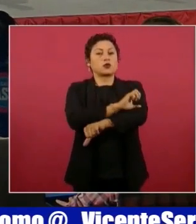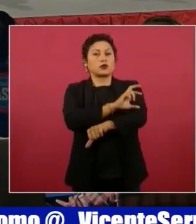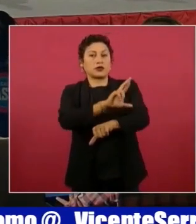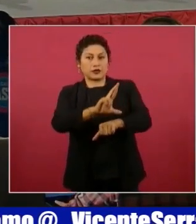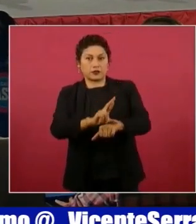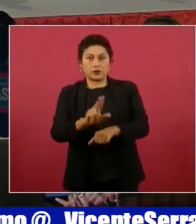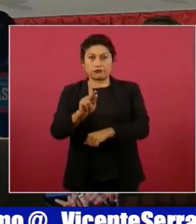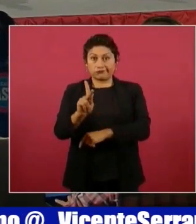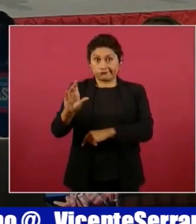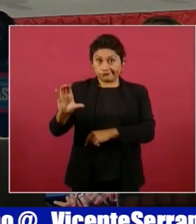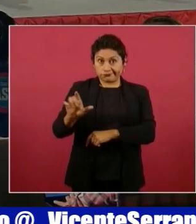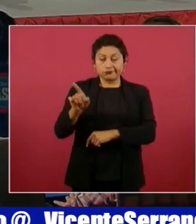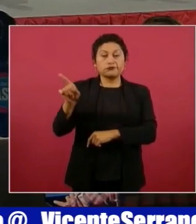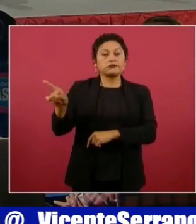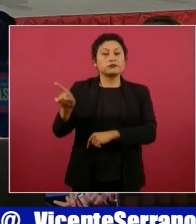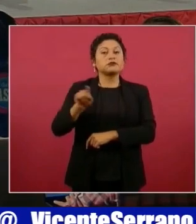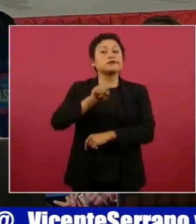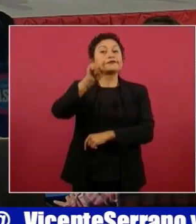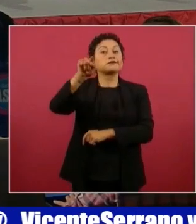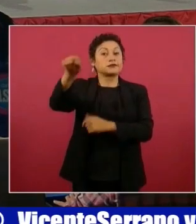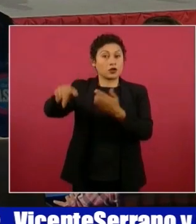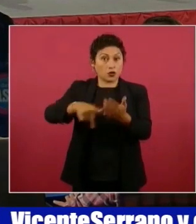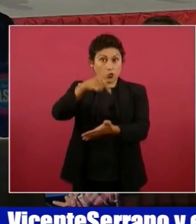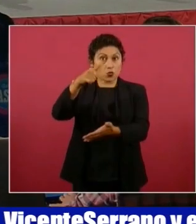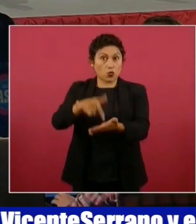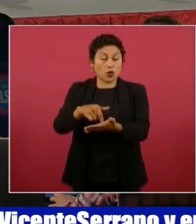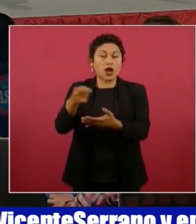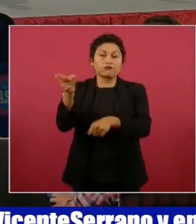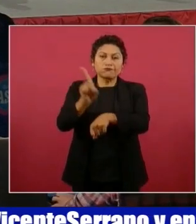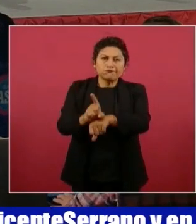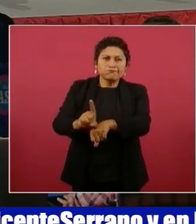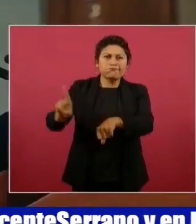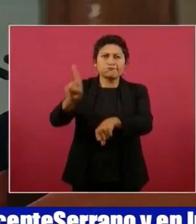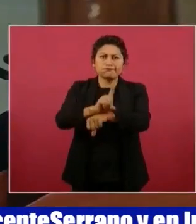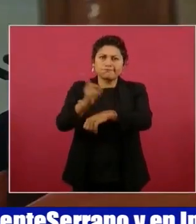que ha estado ahí día y noche